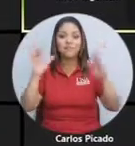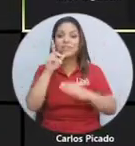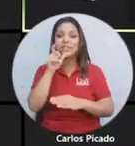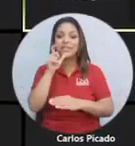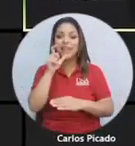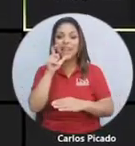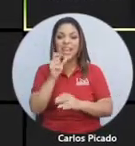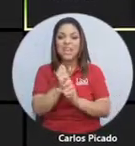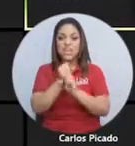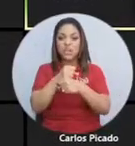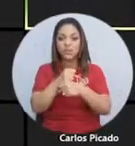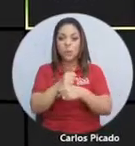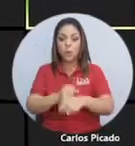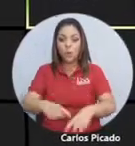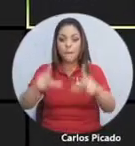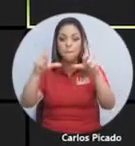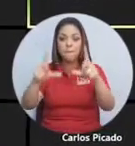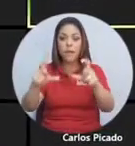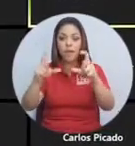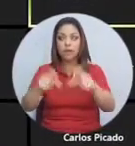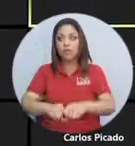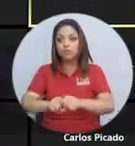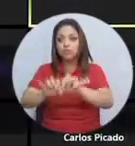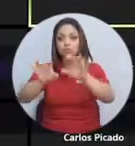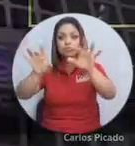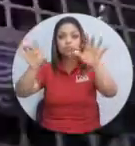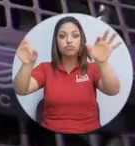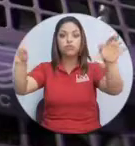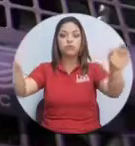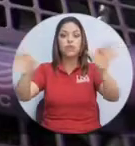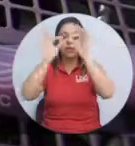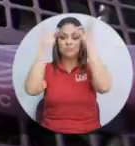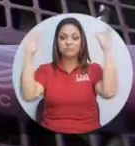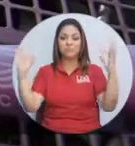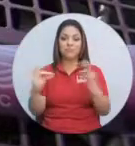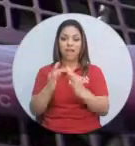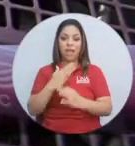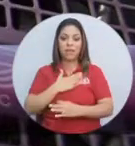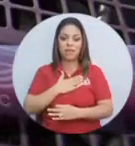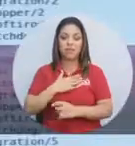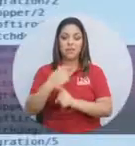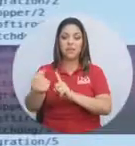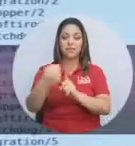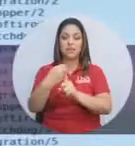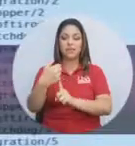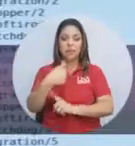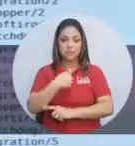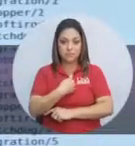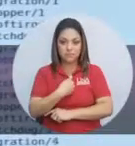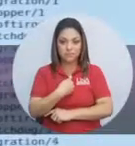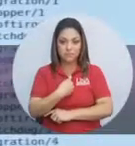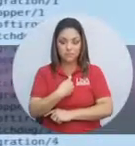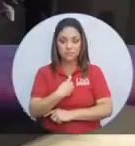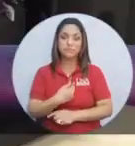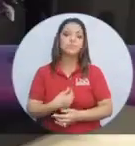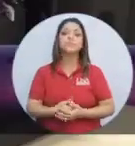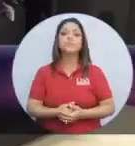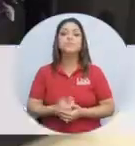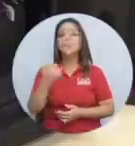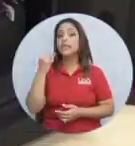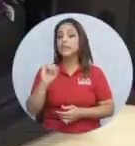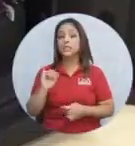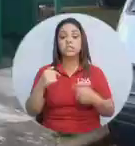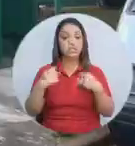video, empezó a hacer viral alguna de las formas de difusión para difamarme, para humillarme, para maltratarme